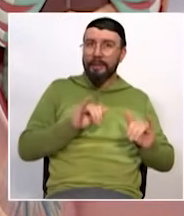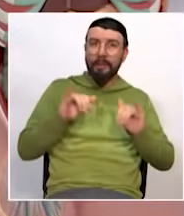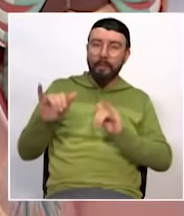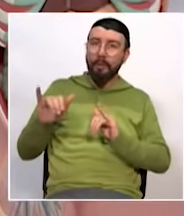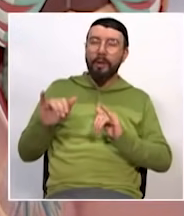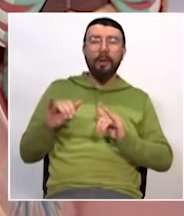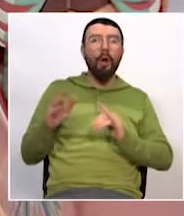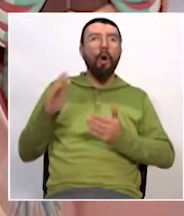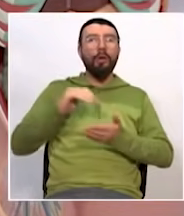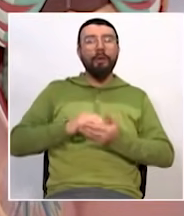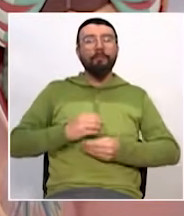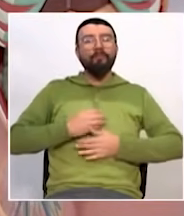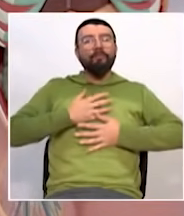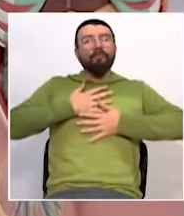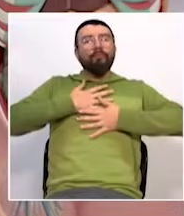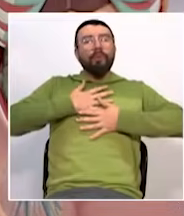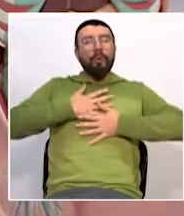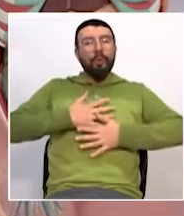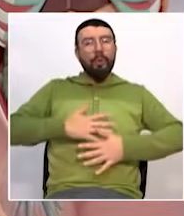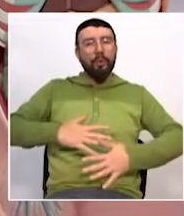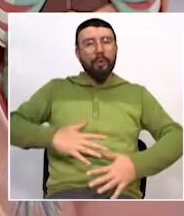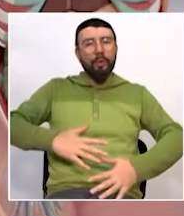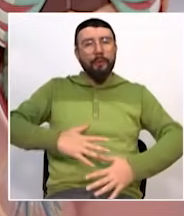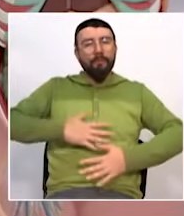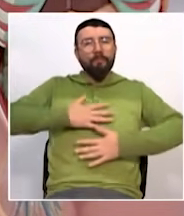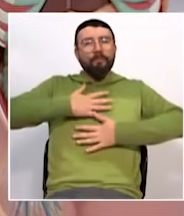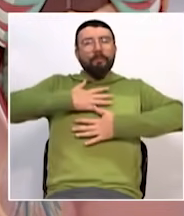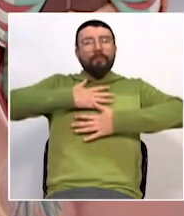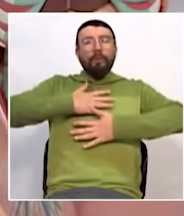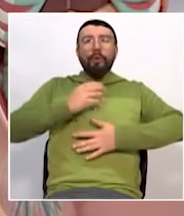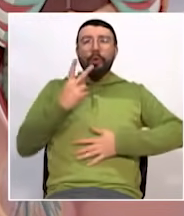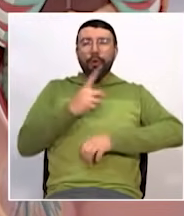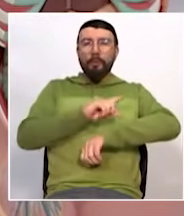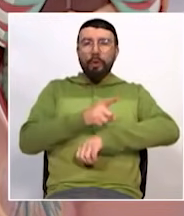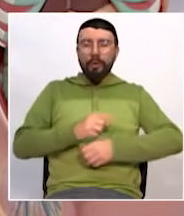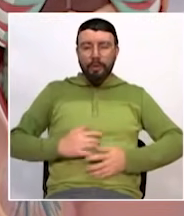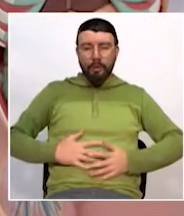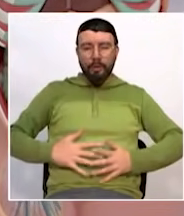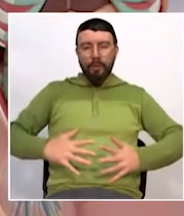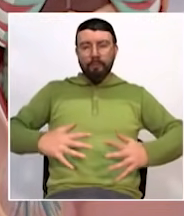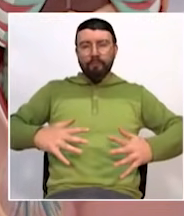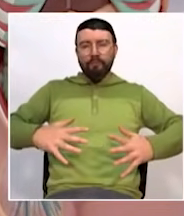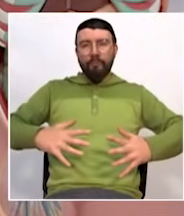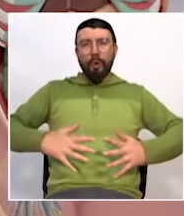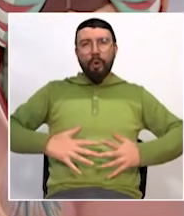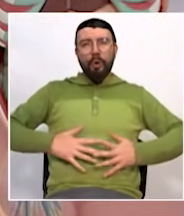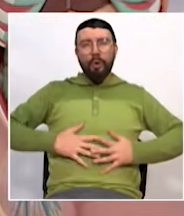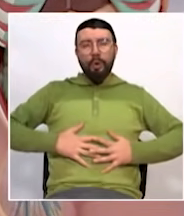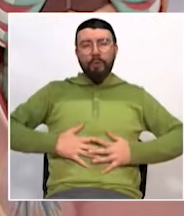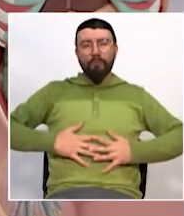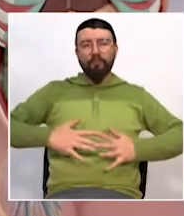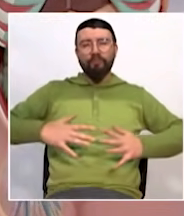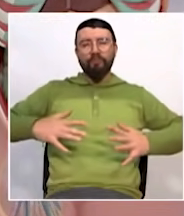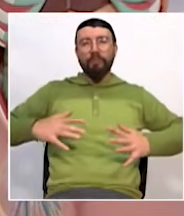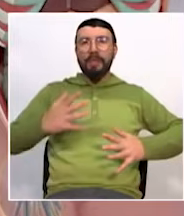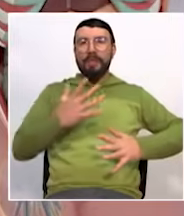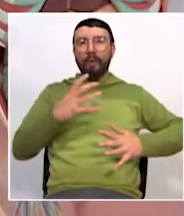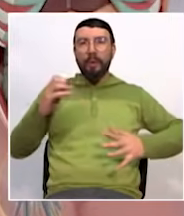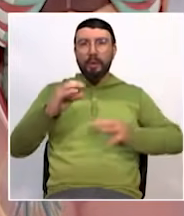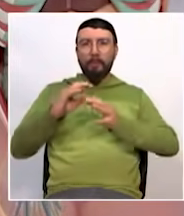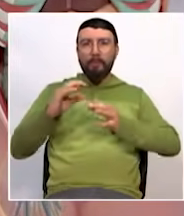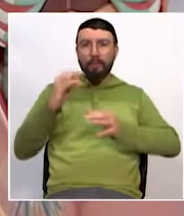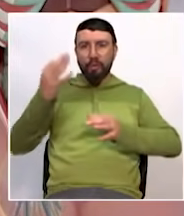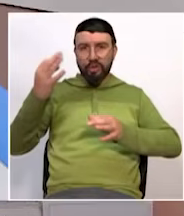registra la respiración abdominal dos minutos respirando con el estómago desconecta cerca del 50% de la